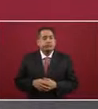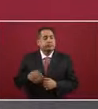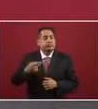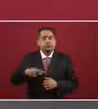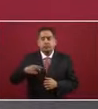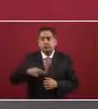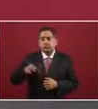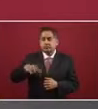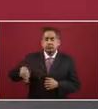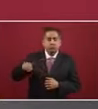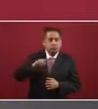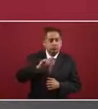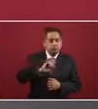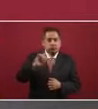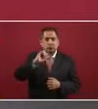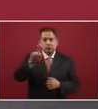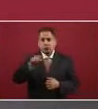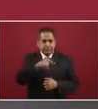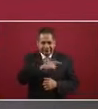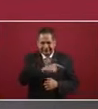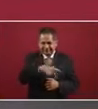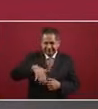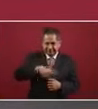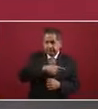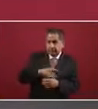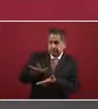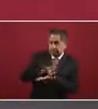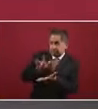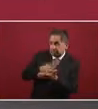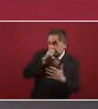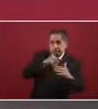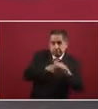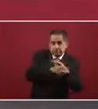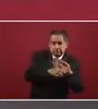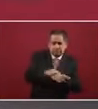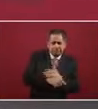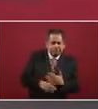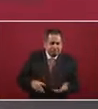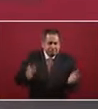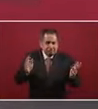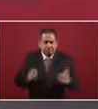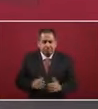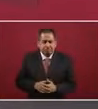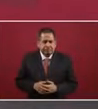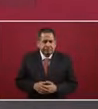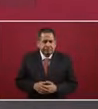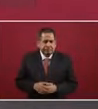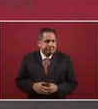funcionarios dan información a nuestros adversarios, pues ¿qué van